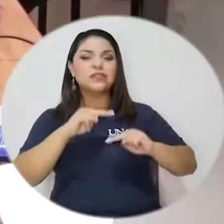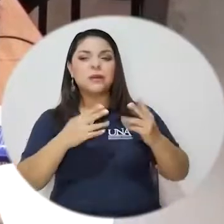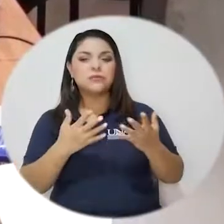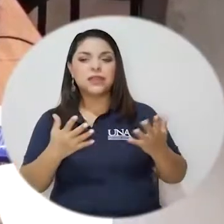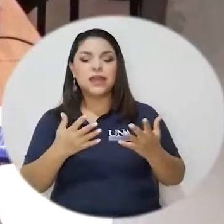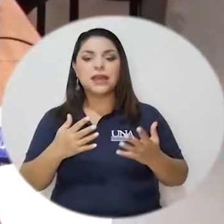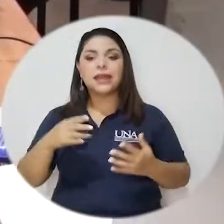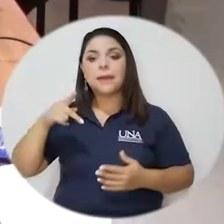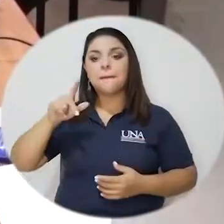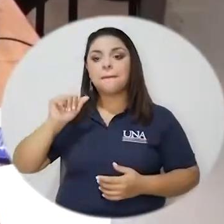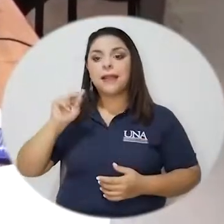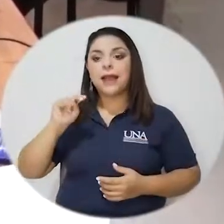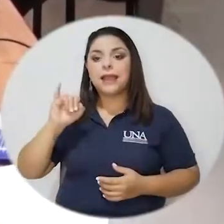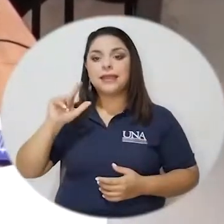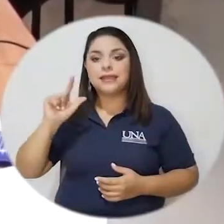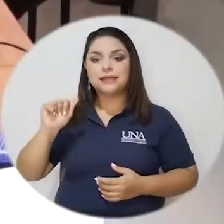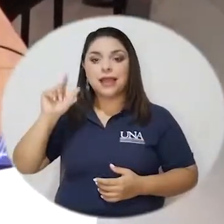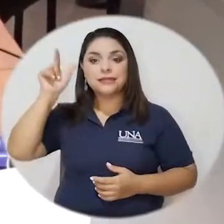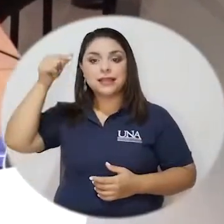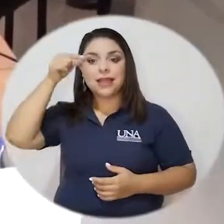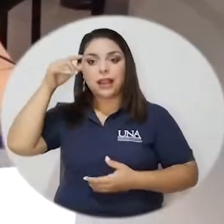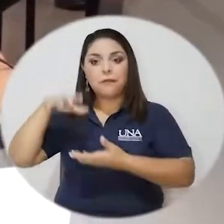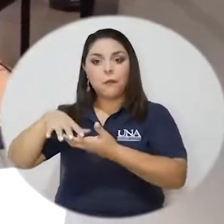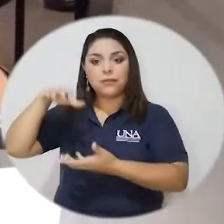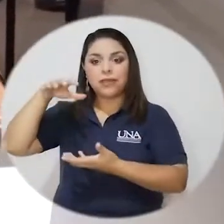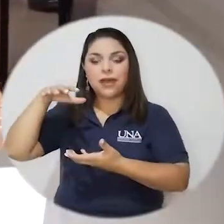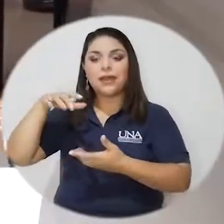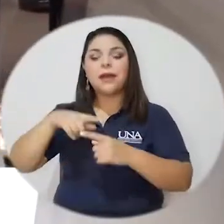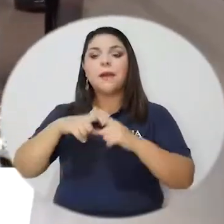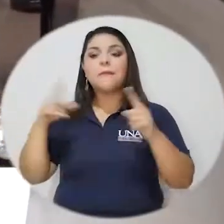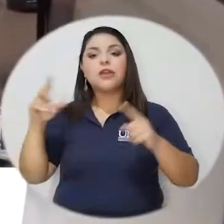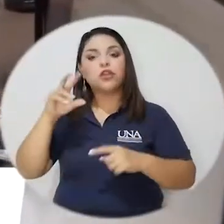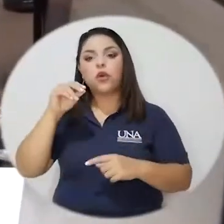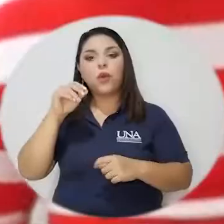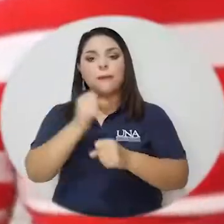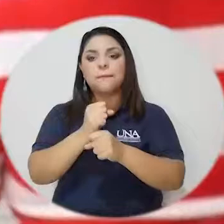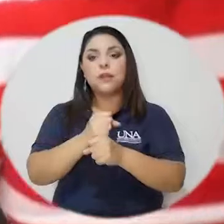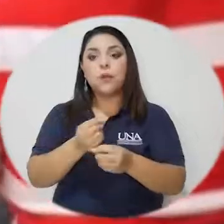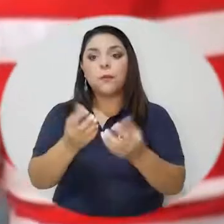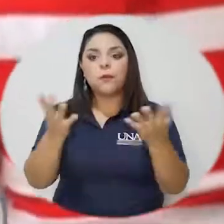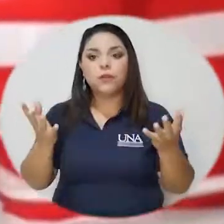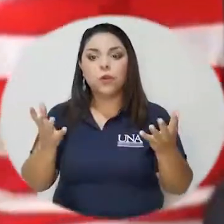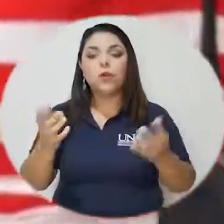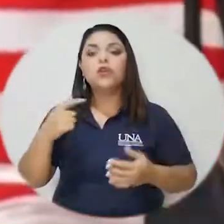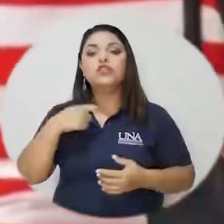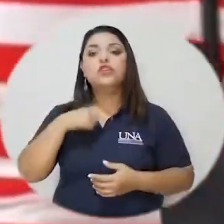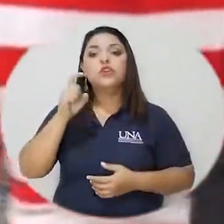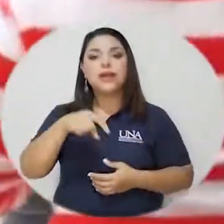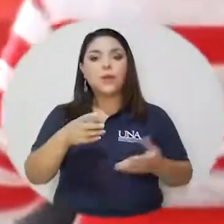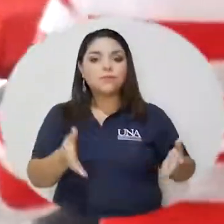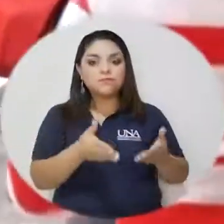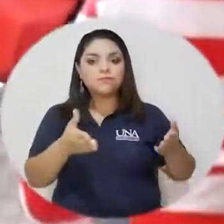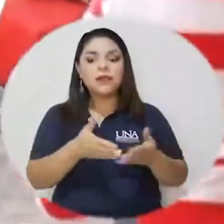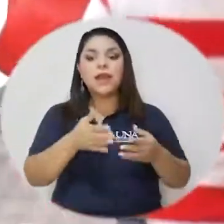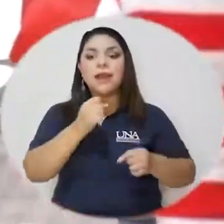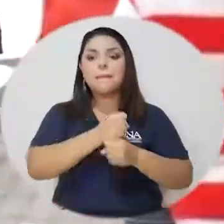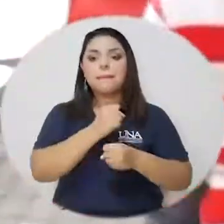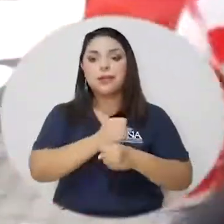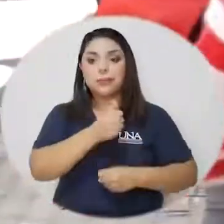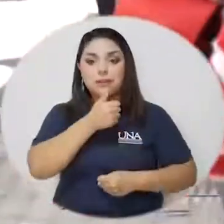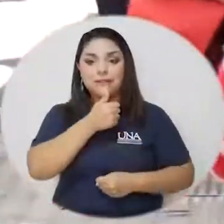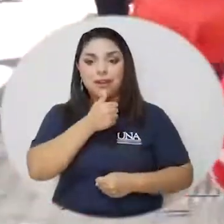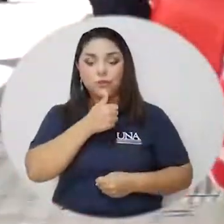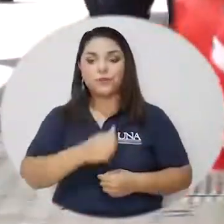planilla estatal no iba a aumentar. Entonces no voy a aumentar empleo generando empleo público. Tengo que empezar a incentivar el empleo privado. Y eso es nada